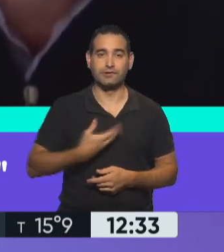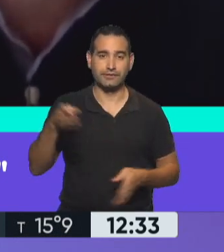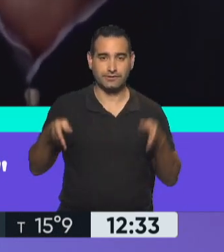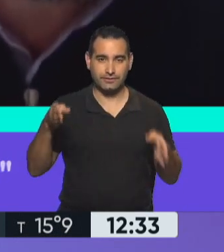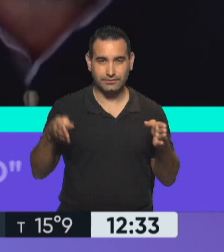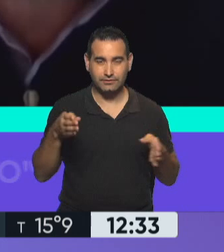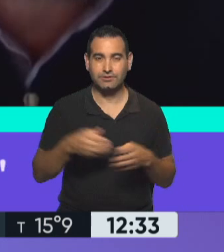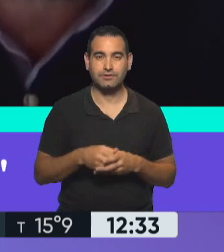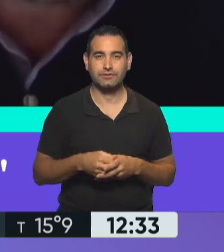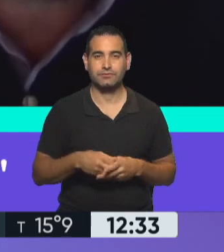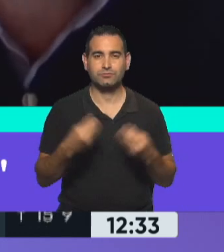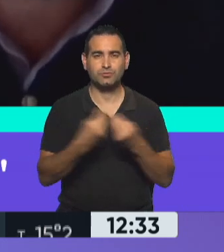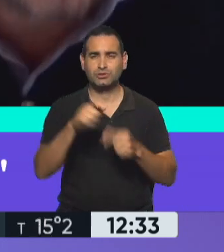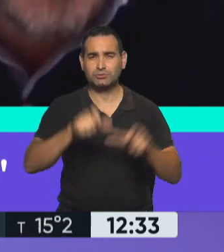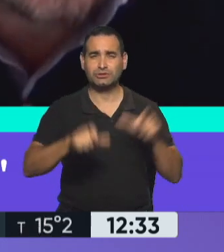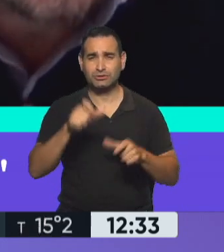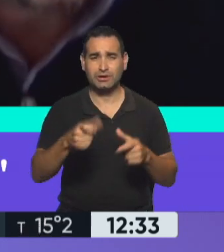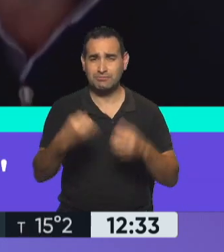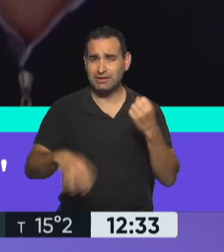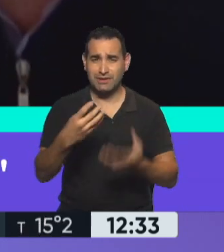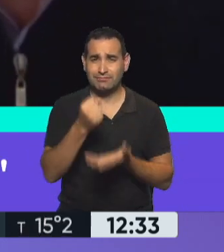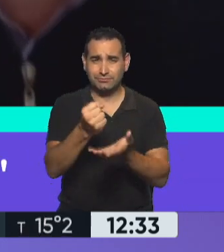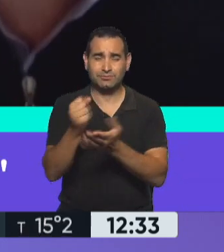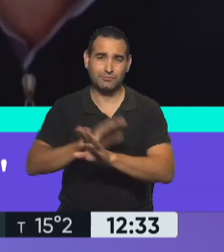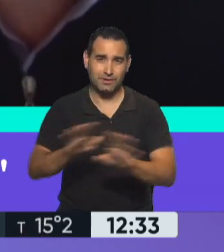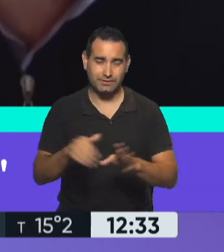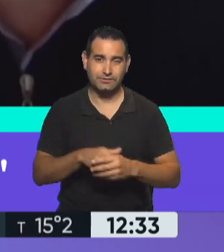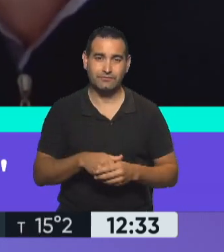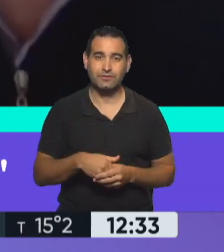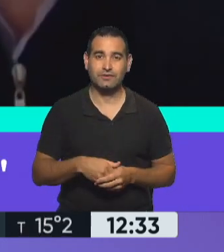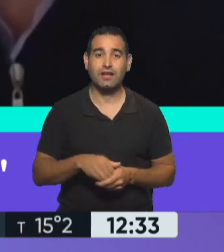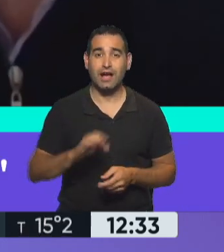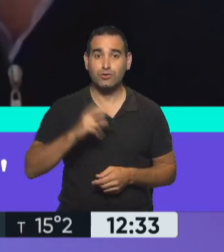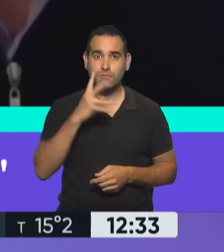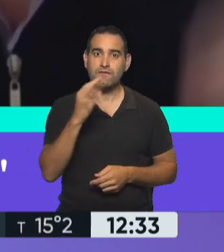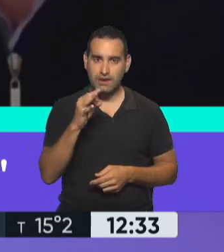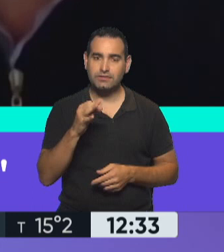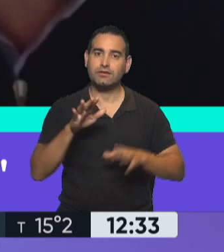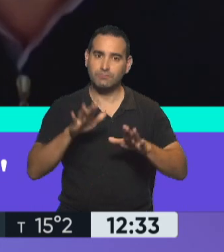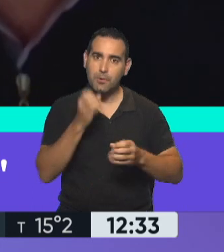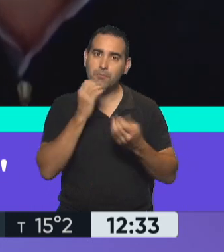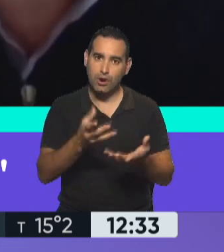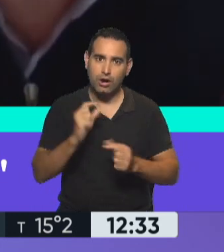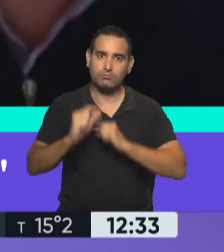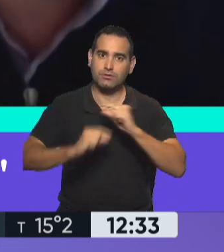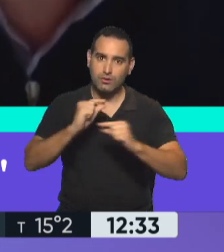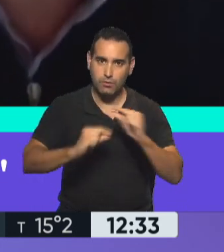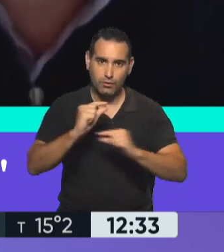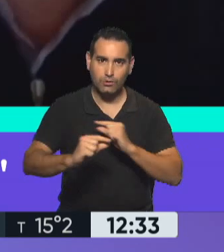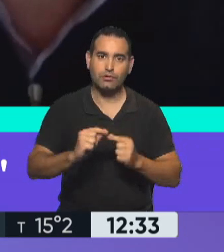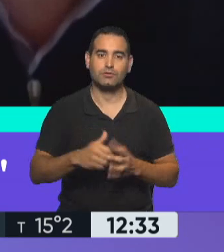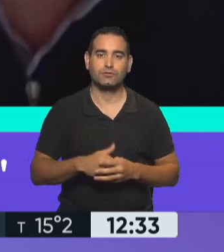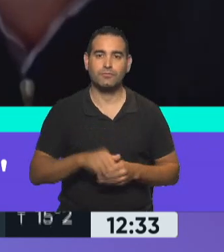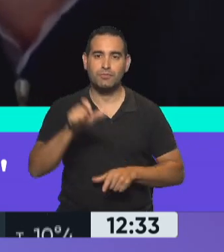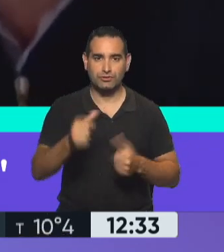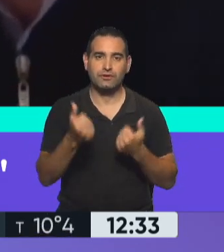a casi 800.000 beneficiarios de la tarifa social. Eso lo frenamos en 2020 y ahora le estamos recuperando, estamos aumentando la